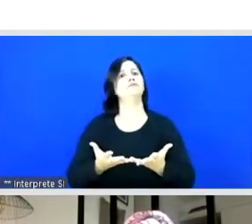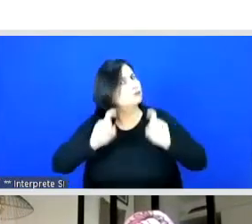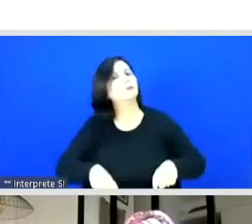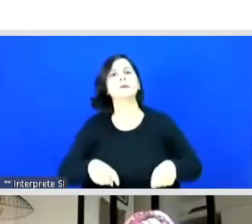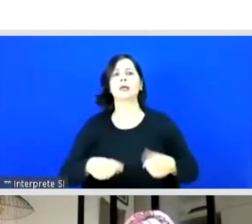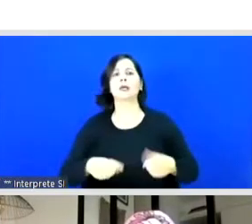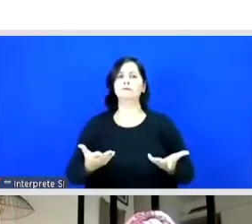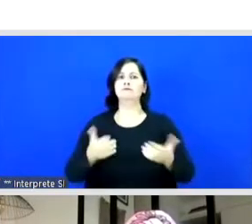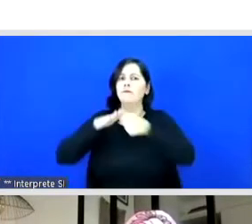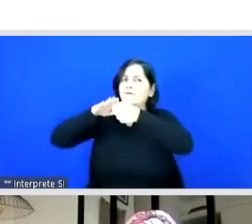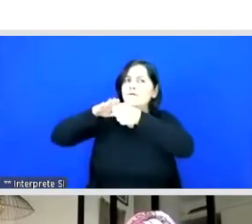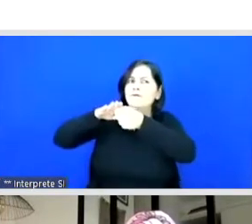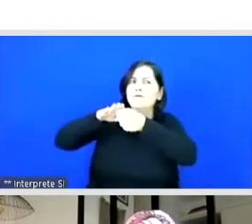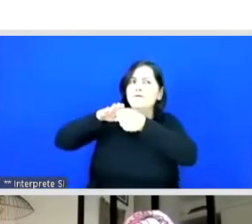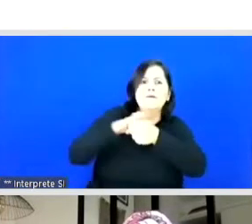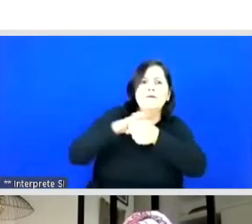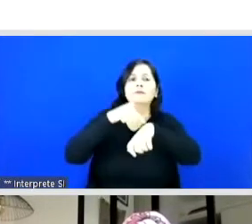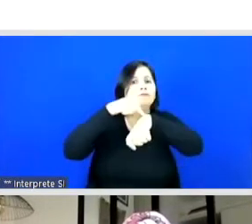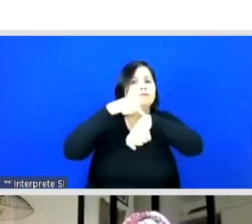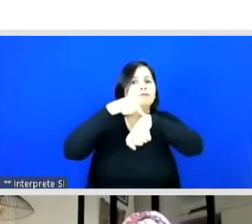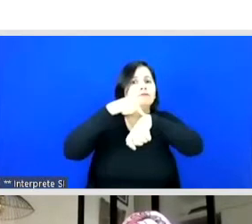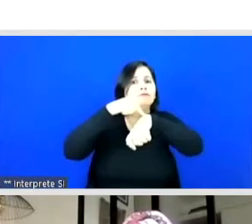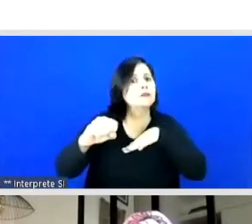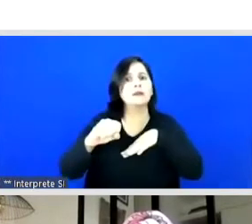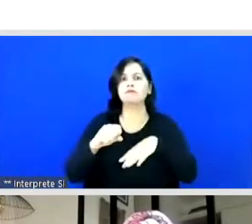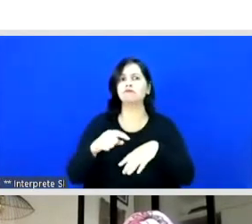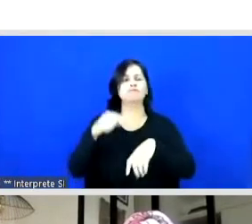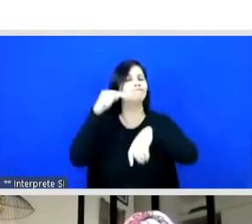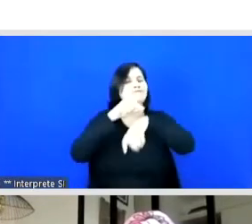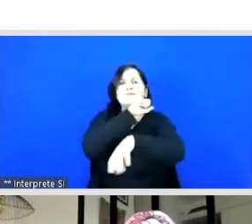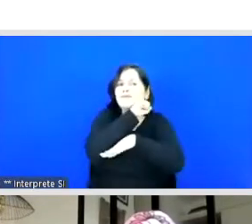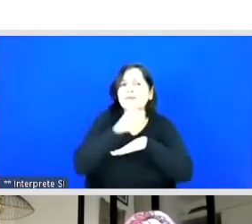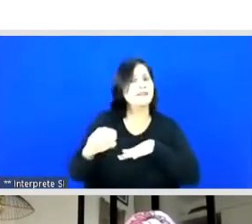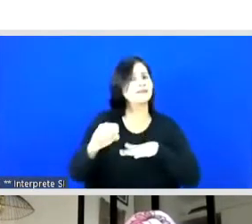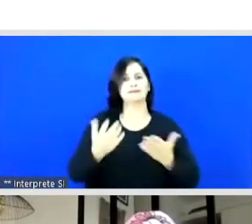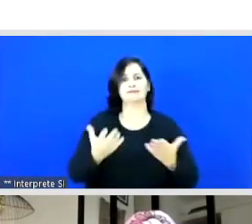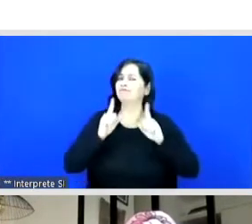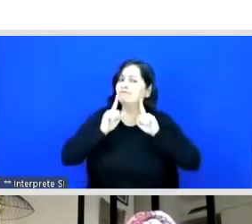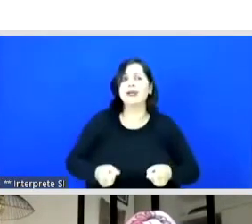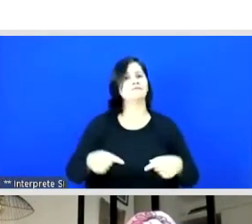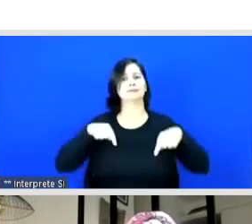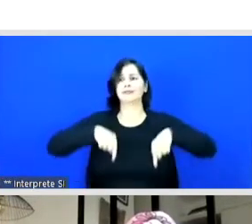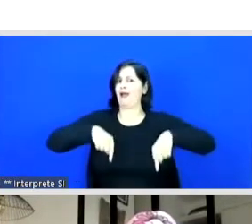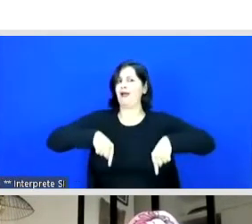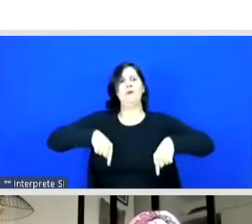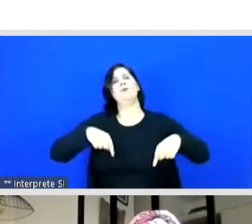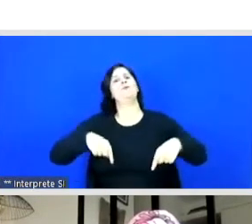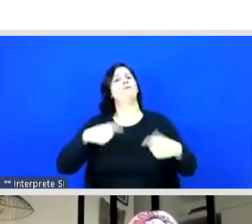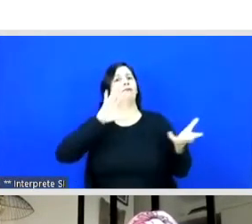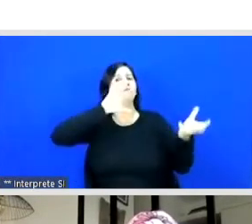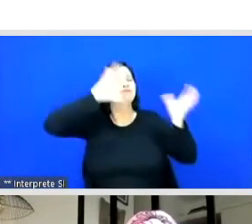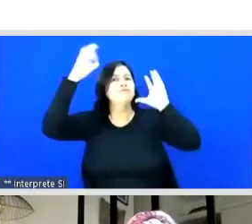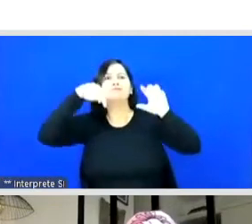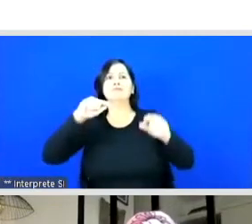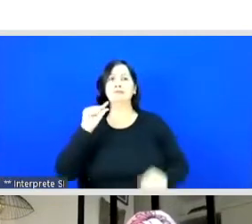mundial. Yo invito que con este problema que hemos enfrentado en los últimos años con la pandemia, podamos también